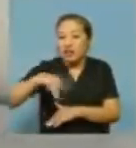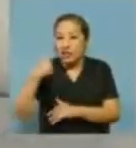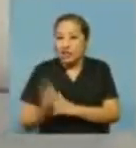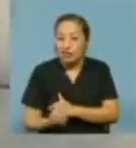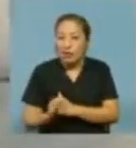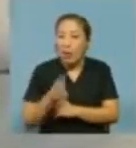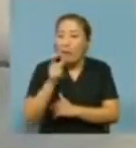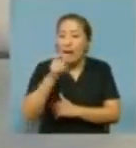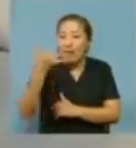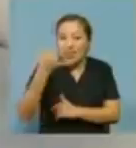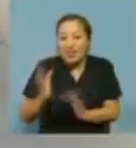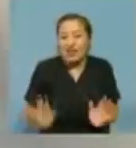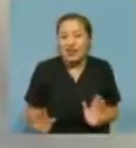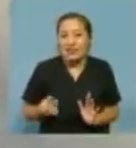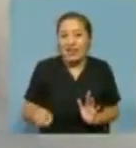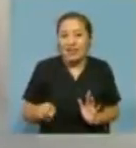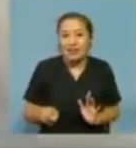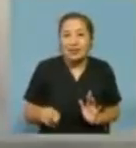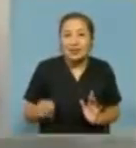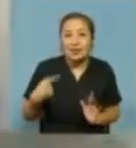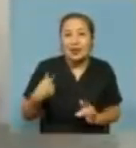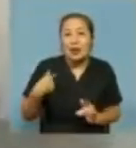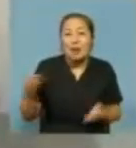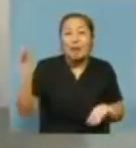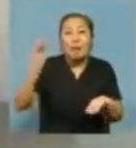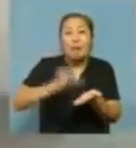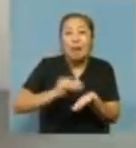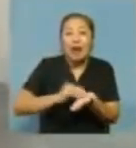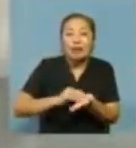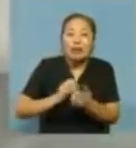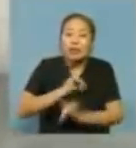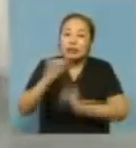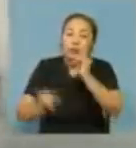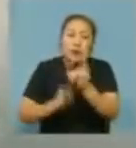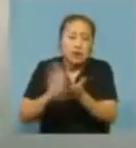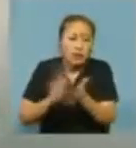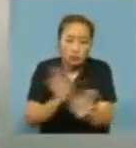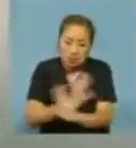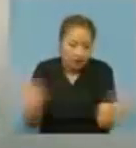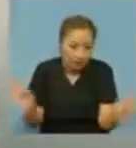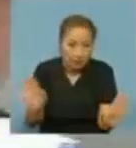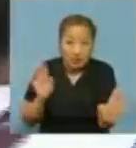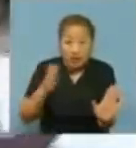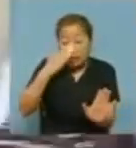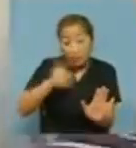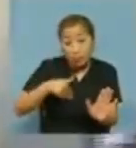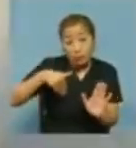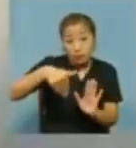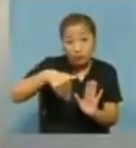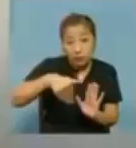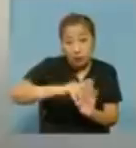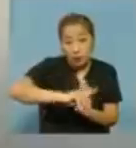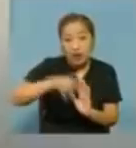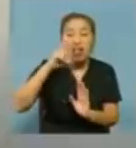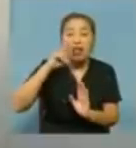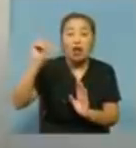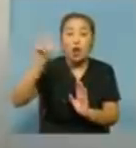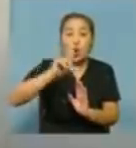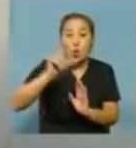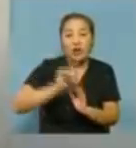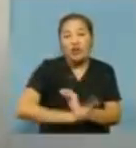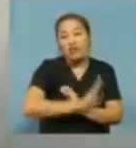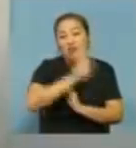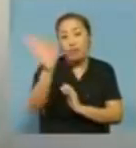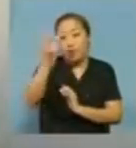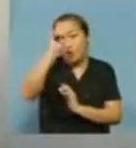niño. Partiendo de esa base, no hay demasiado más que explicar al respecto. A continuación, el día lunes fuimos de